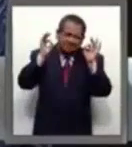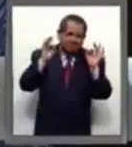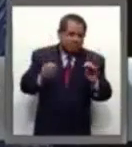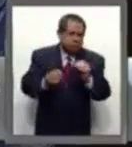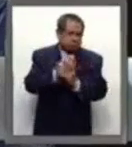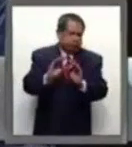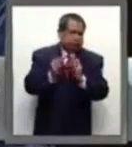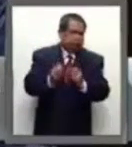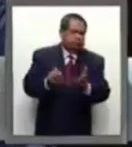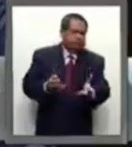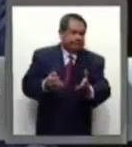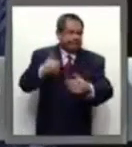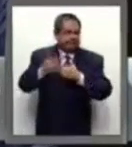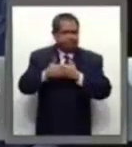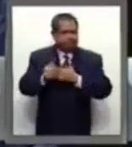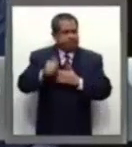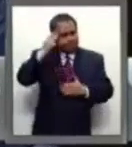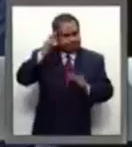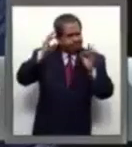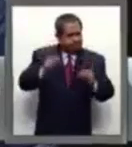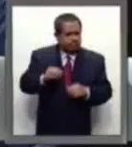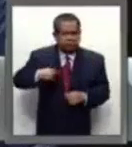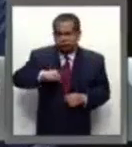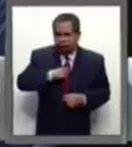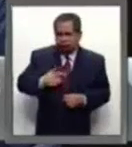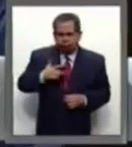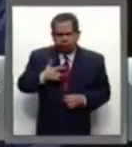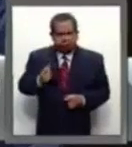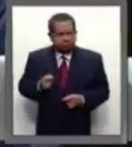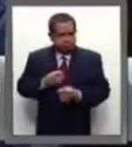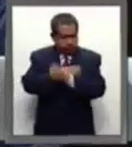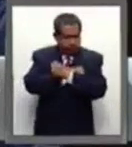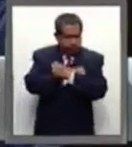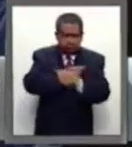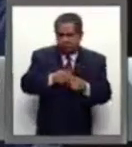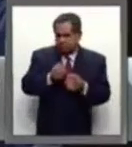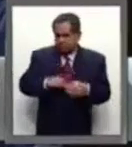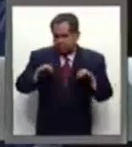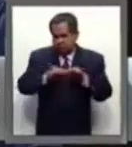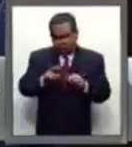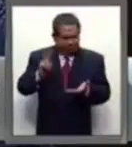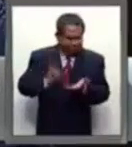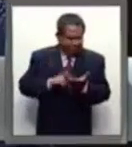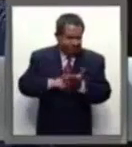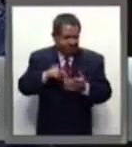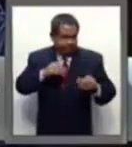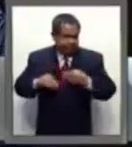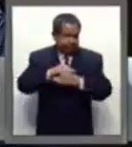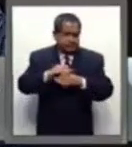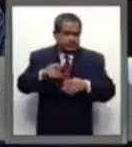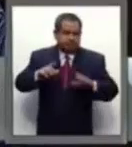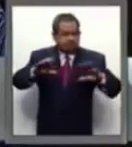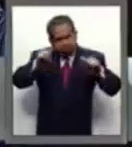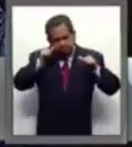y ser líderes del mismo, porque estamos convencidos de que la educación debe ser un tema trascendental para esta